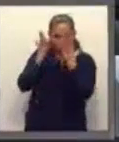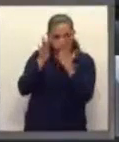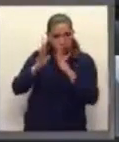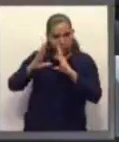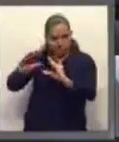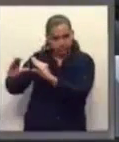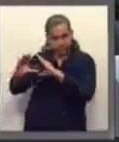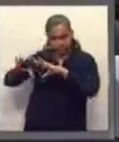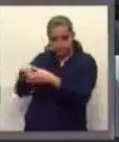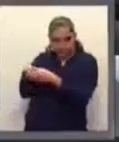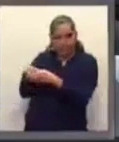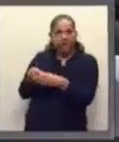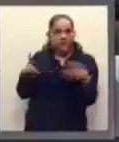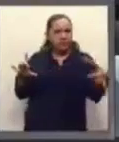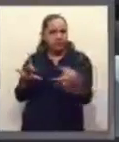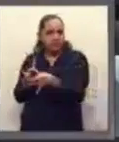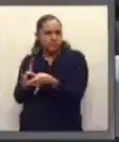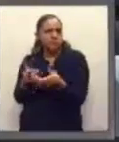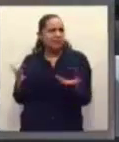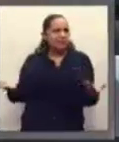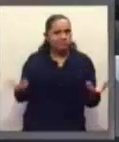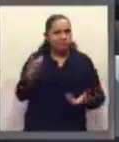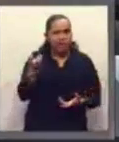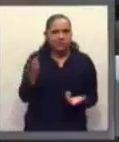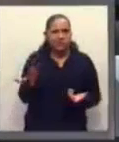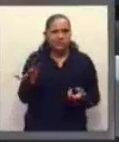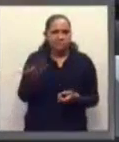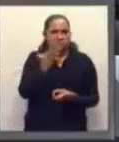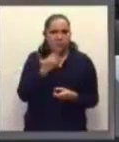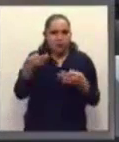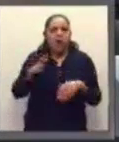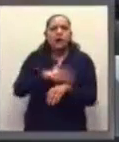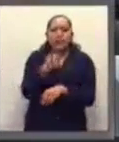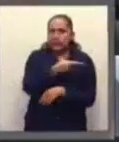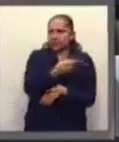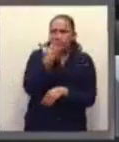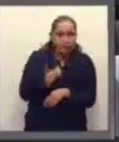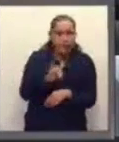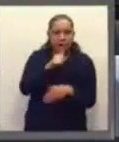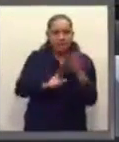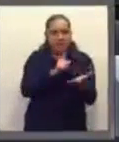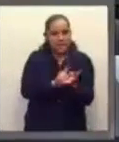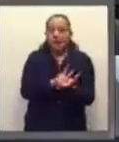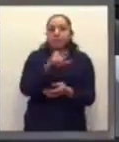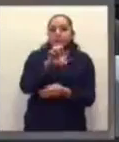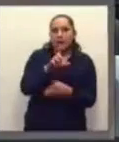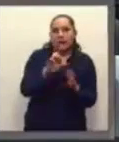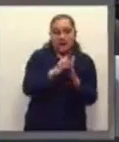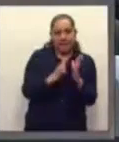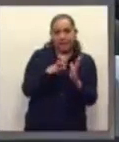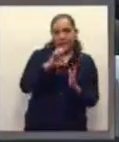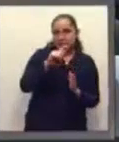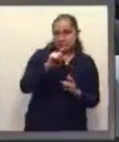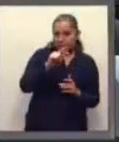qué? Porque ha quedado en suspenso la ley del servicio de carrera de esta Cámara, el estatuto de carrera profesional de